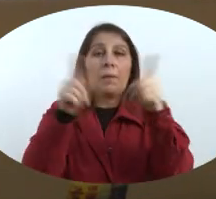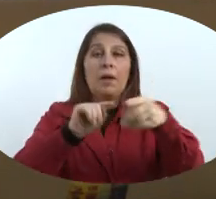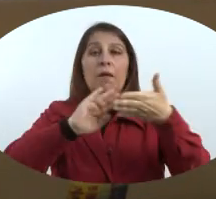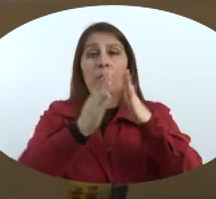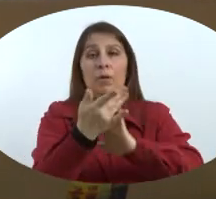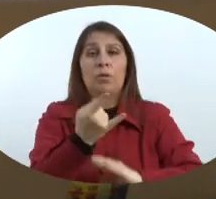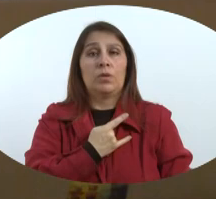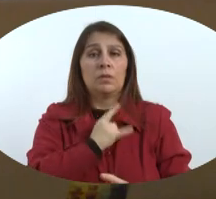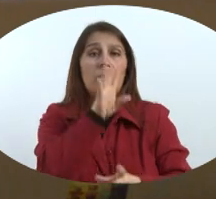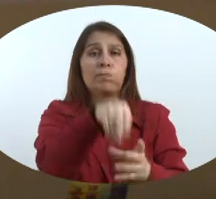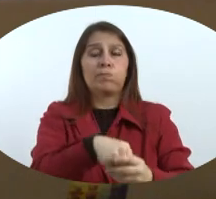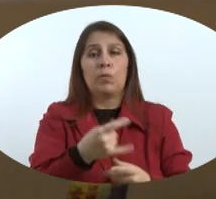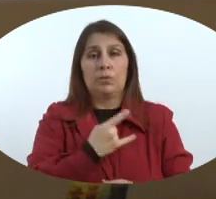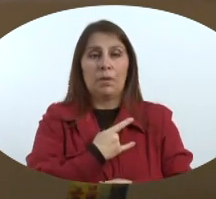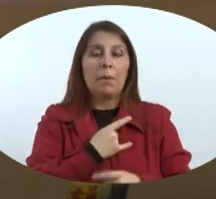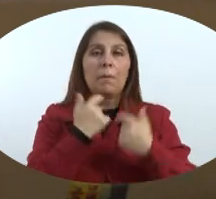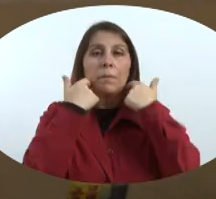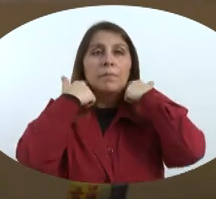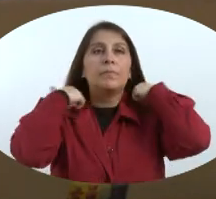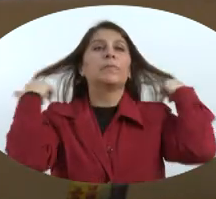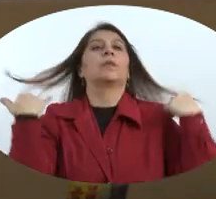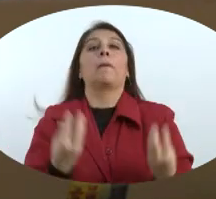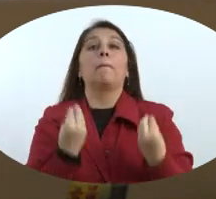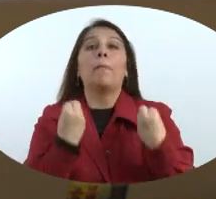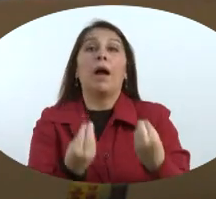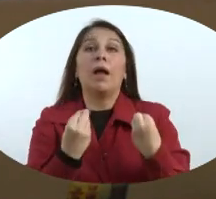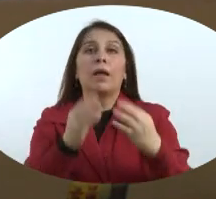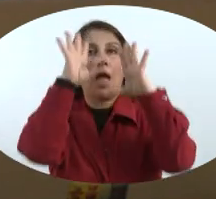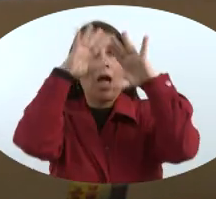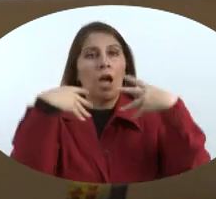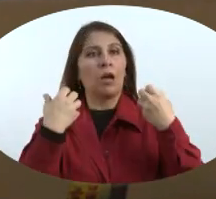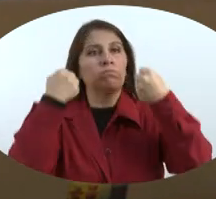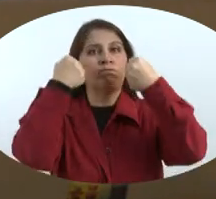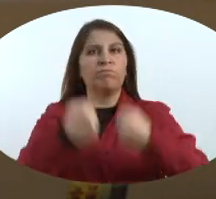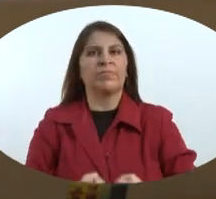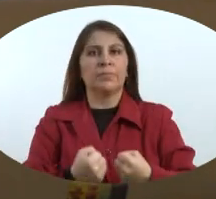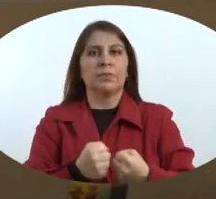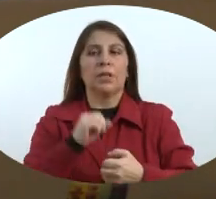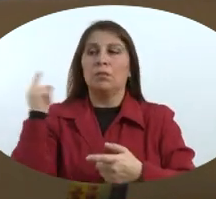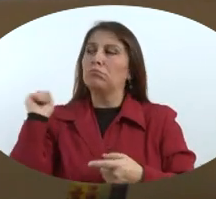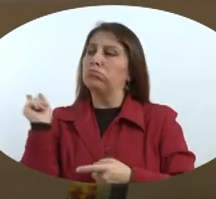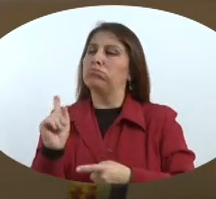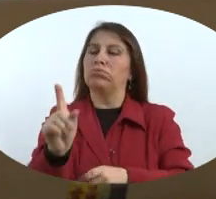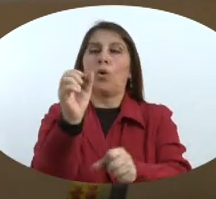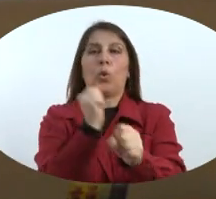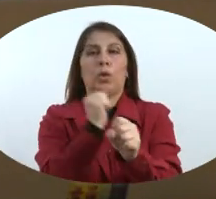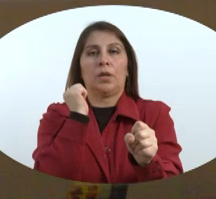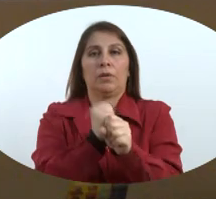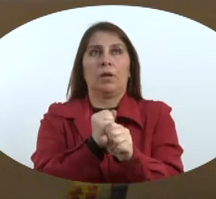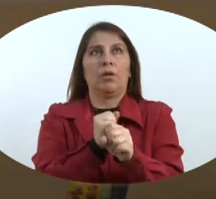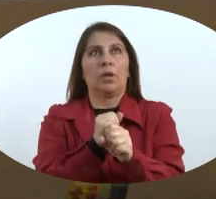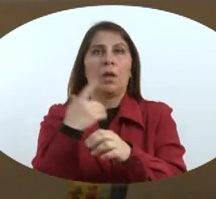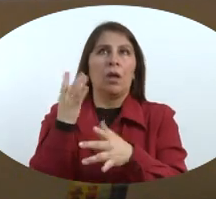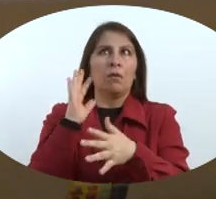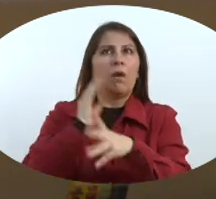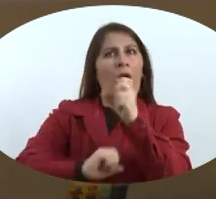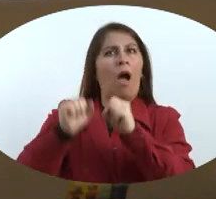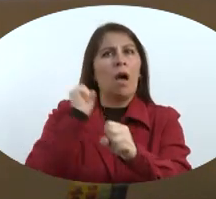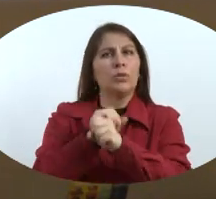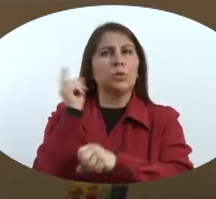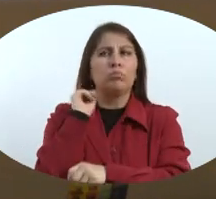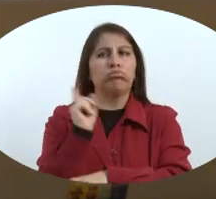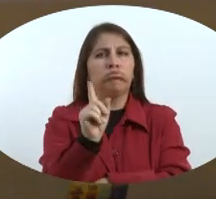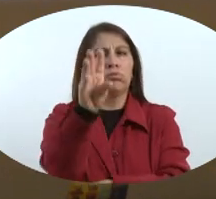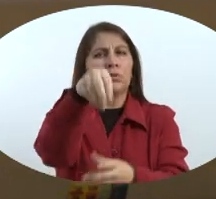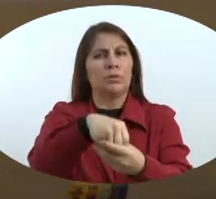universidad esto pues con la idea efectiva de consolidar también un trabajo que venimos desarrollando a lo largo de varios años